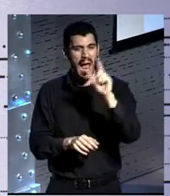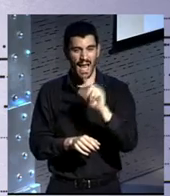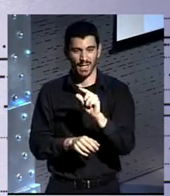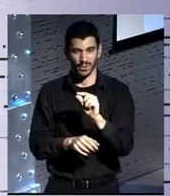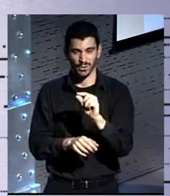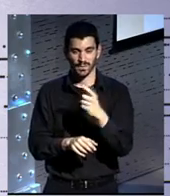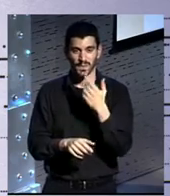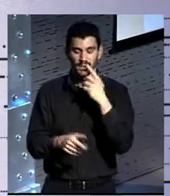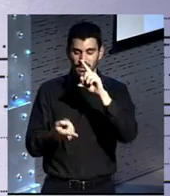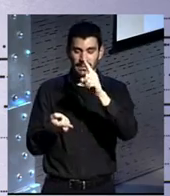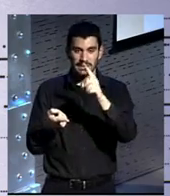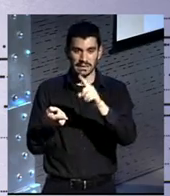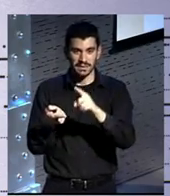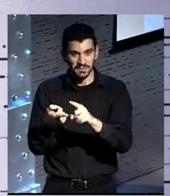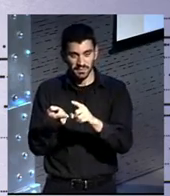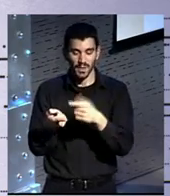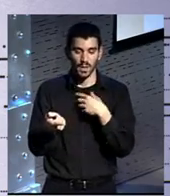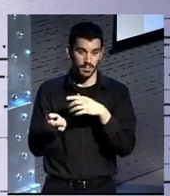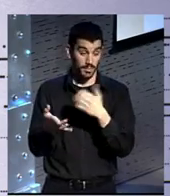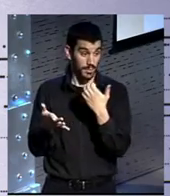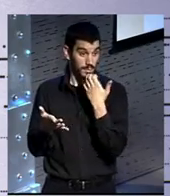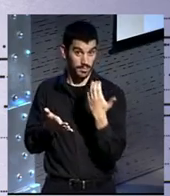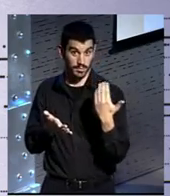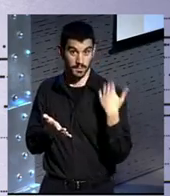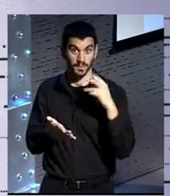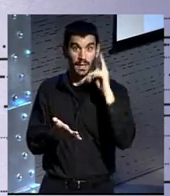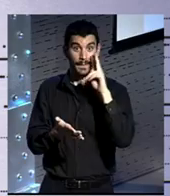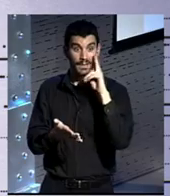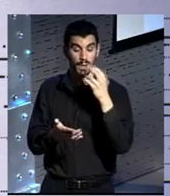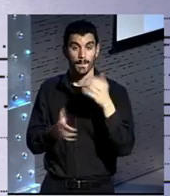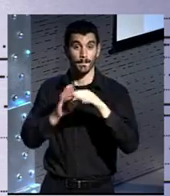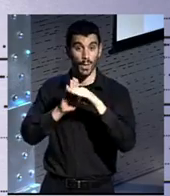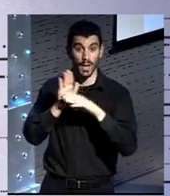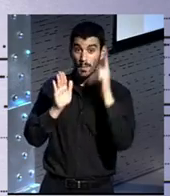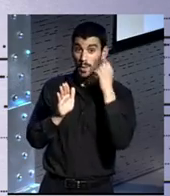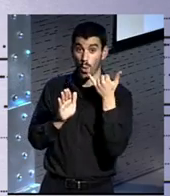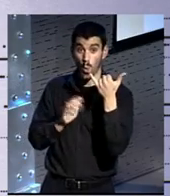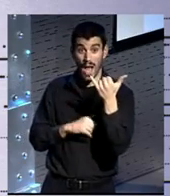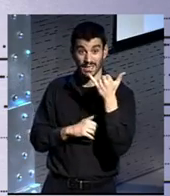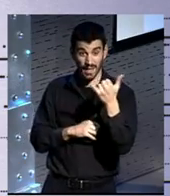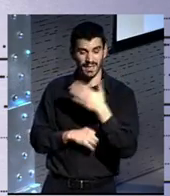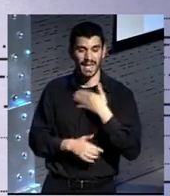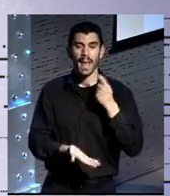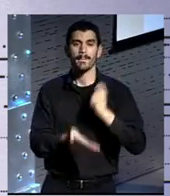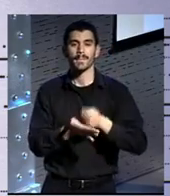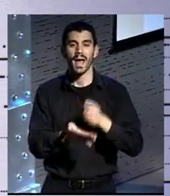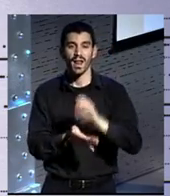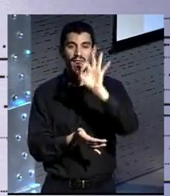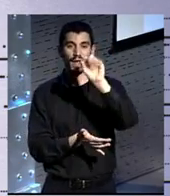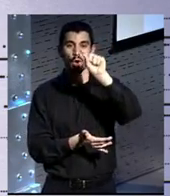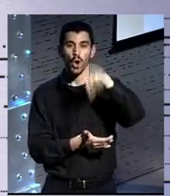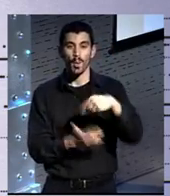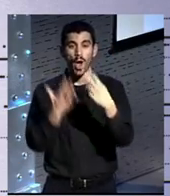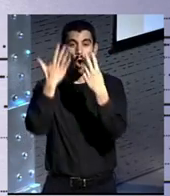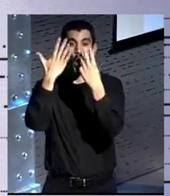valor. Y si no, miremos la que se está montando estos días, porque WhatsApp ha decidido cobrar 0,89 céntimos